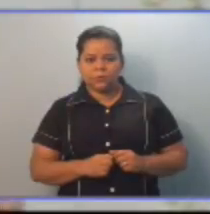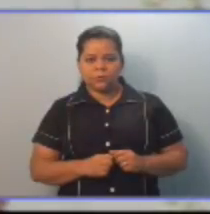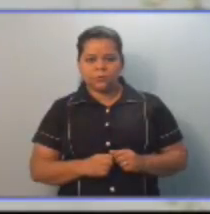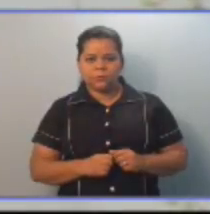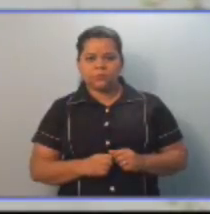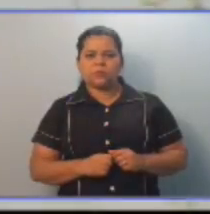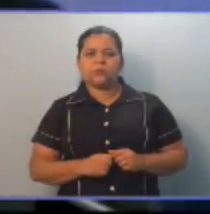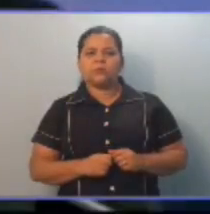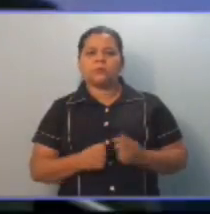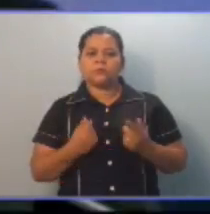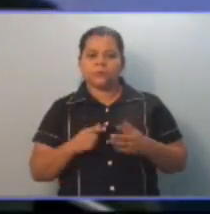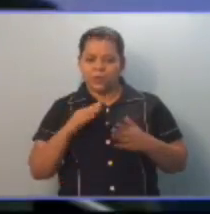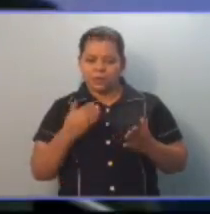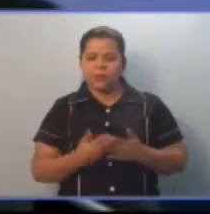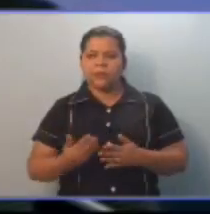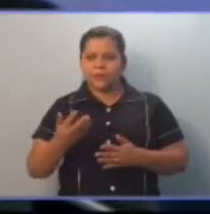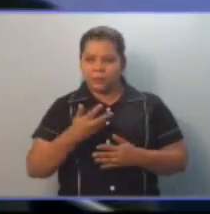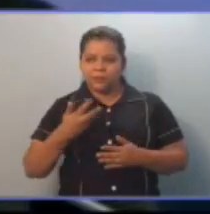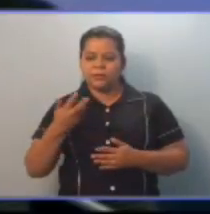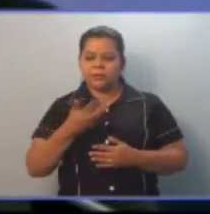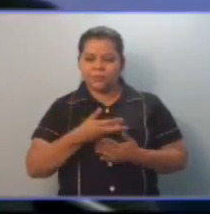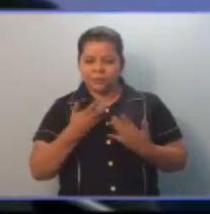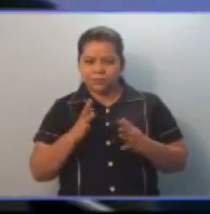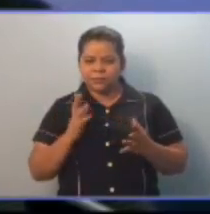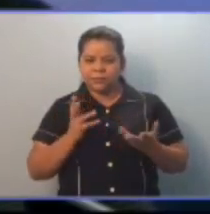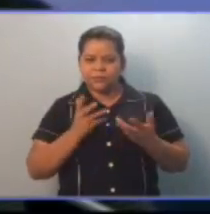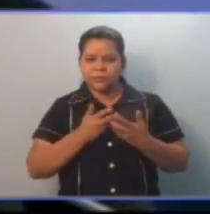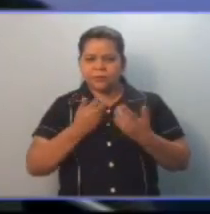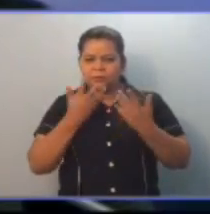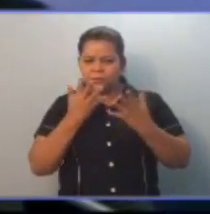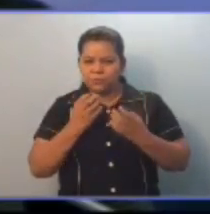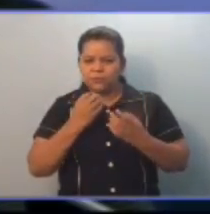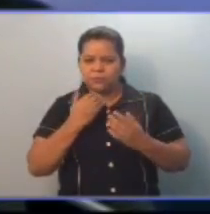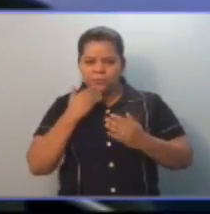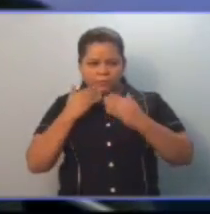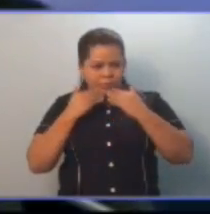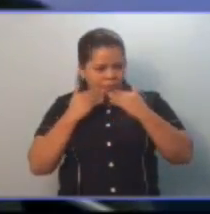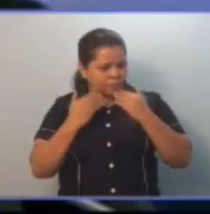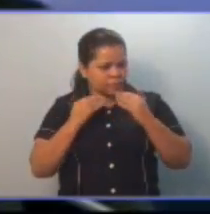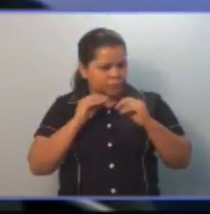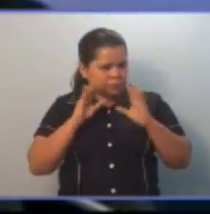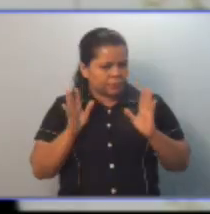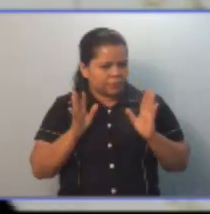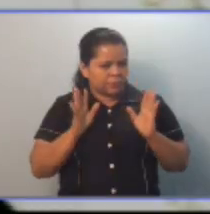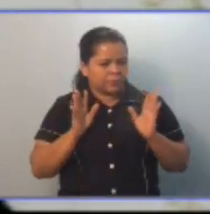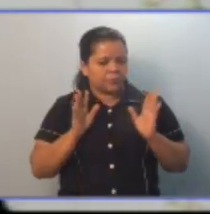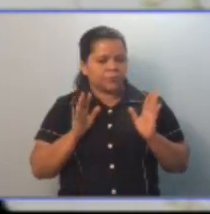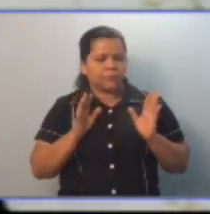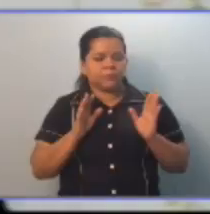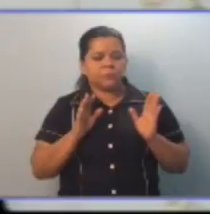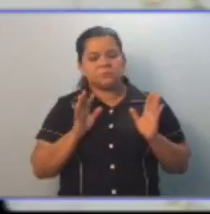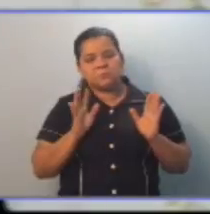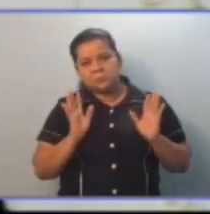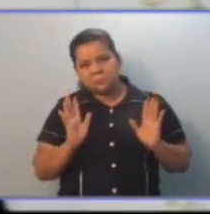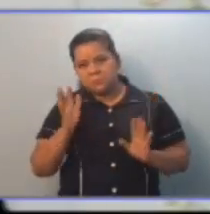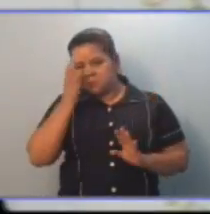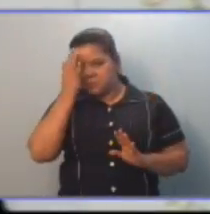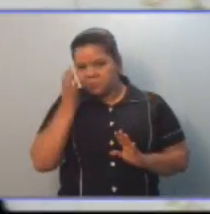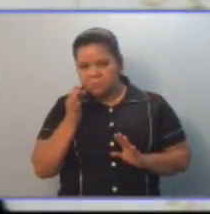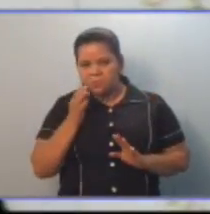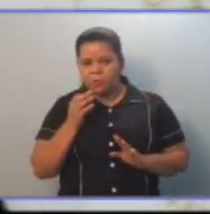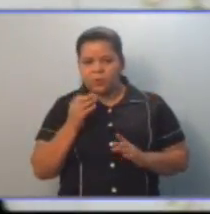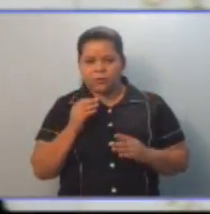Por favor, yo voy a reservarme una parte, pero sí quisiera escuchar vuestra respuesta. No, yo creo que me sostengo mi